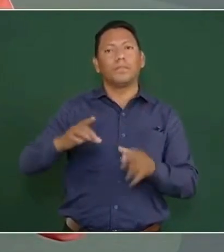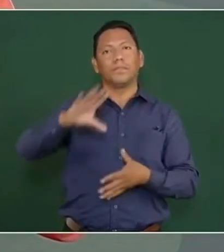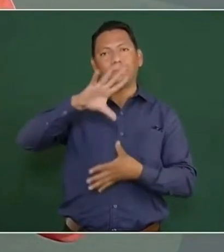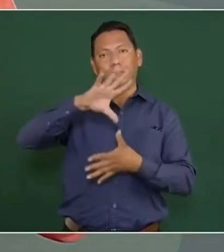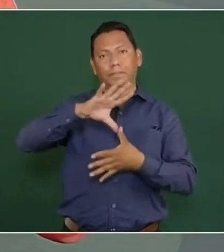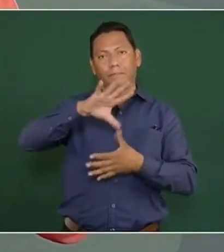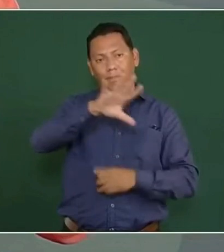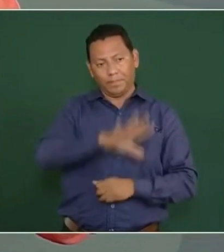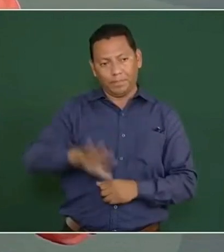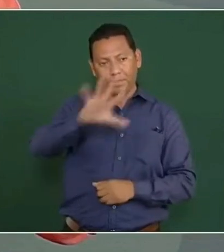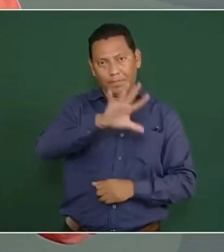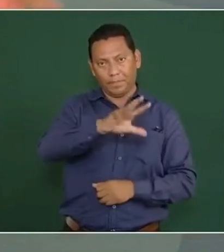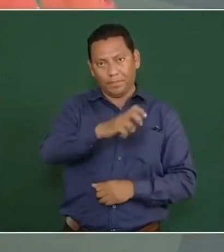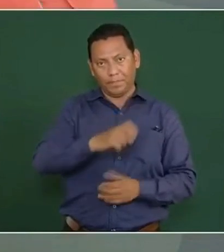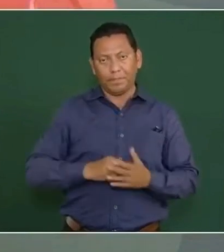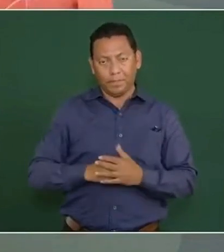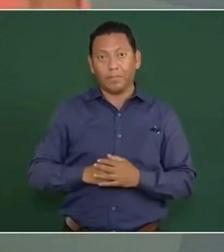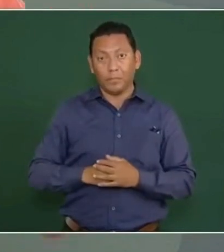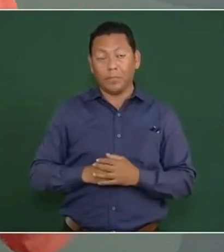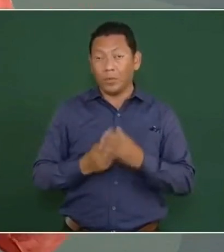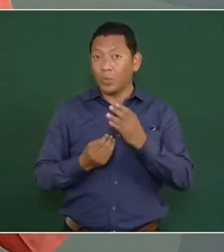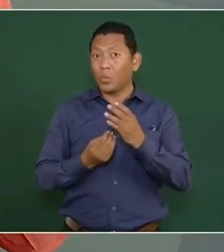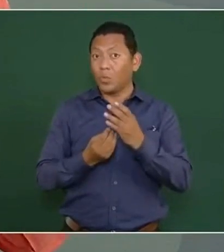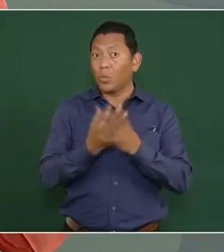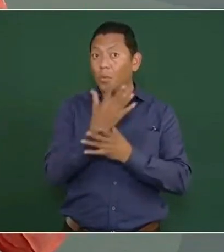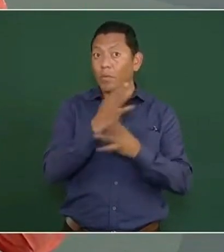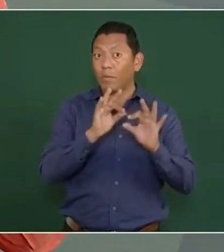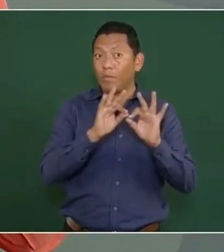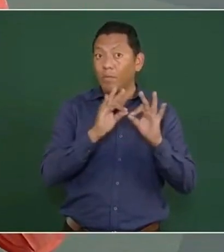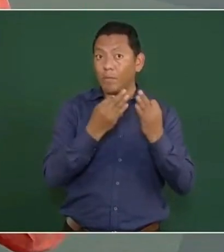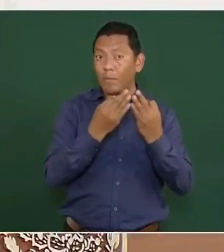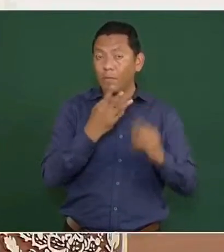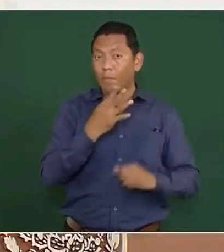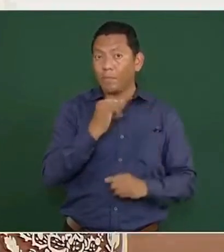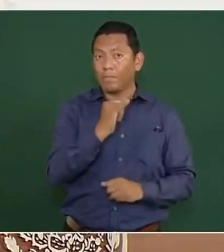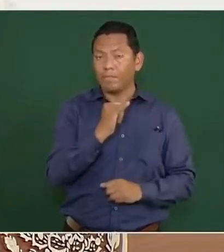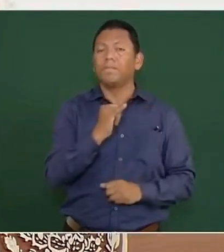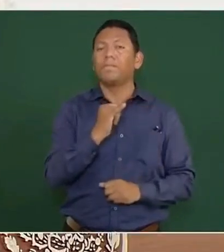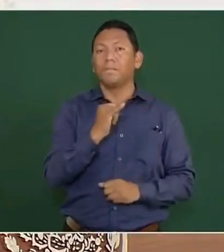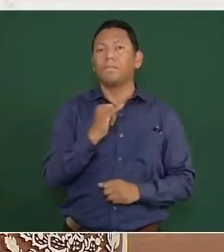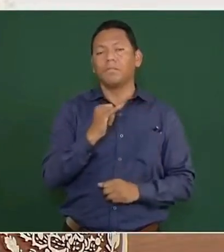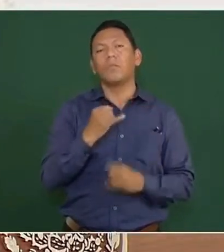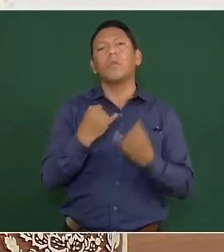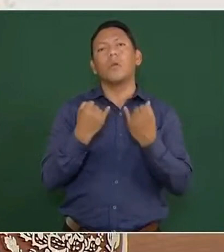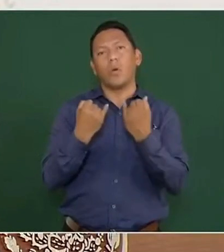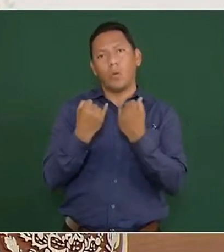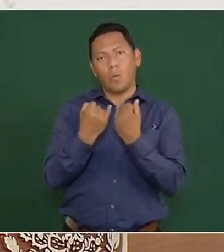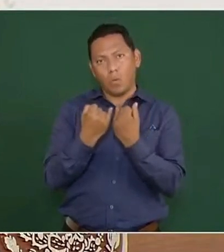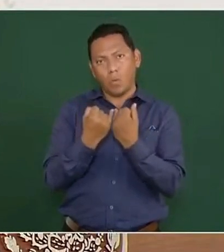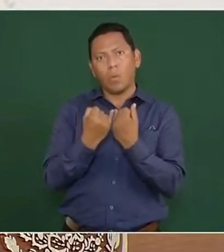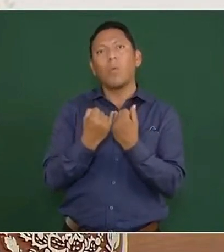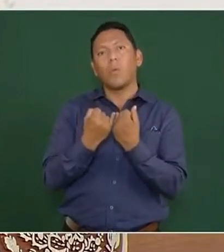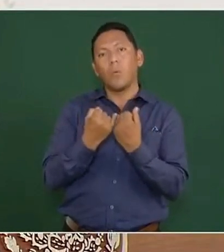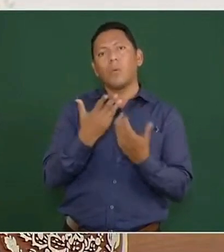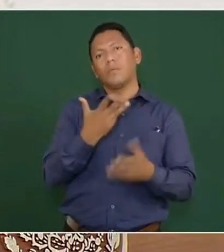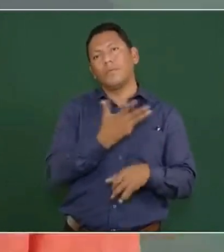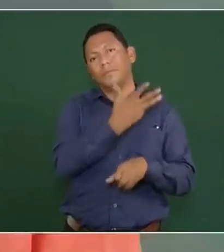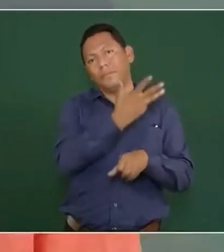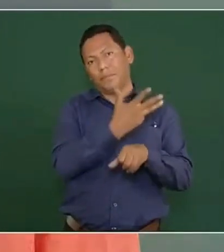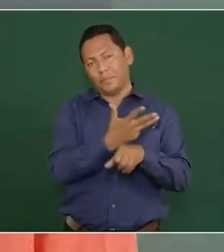americano. Es una nueva actitud que tendrían también los